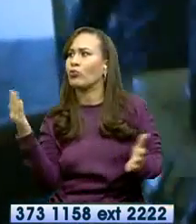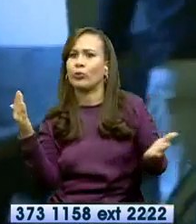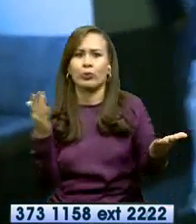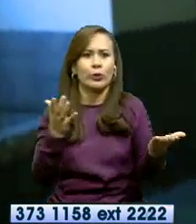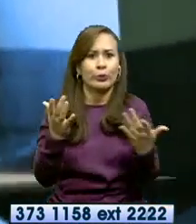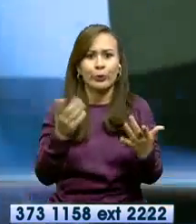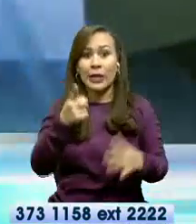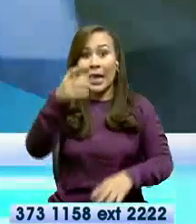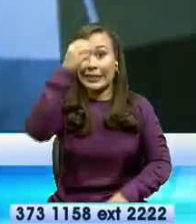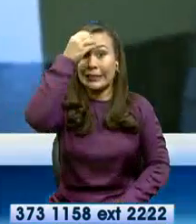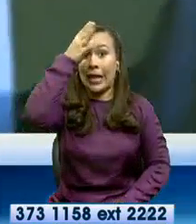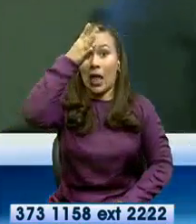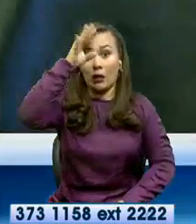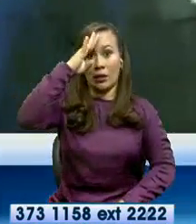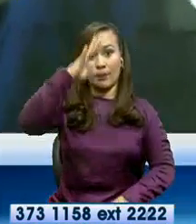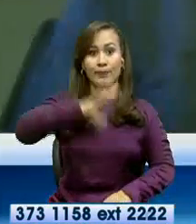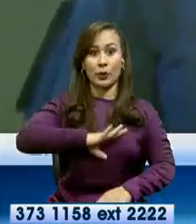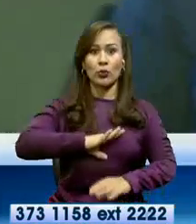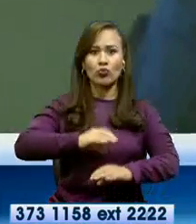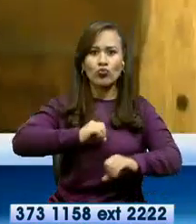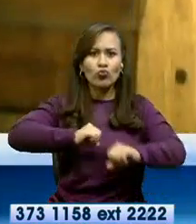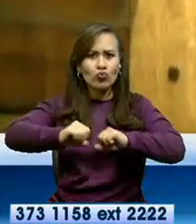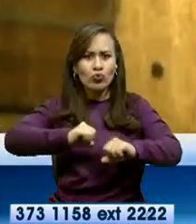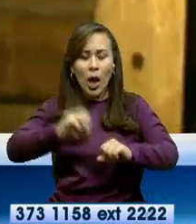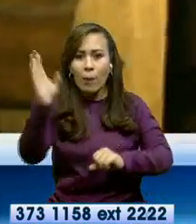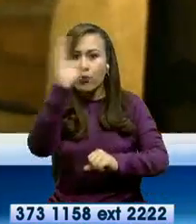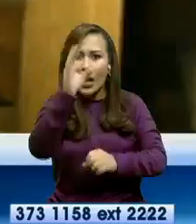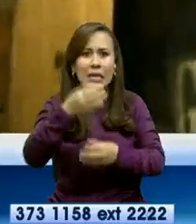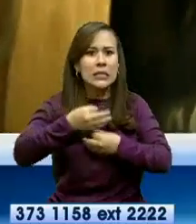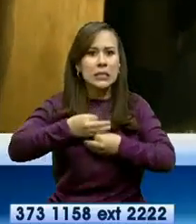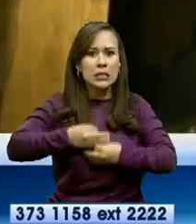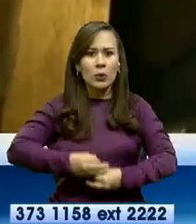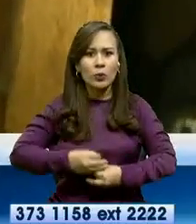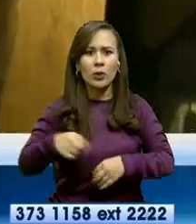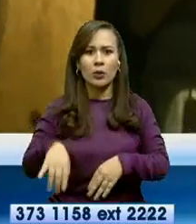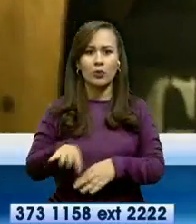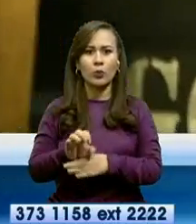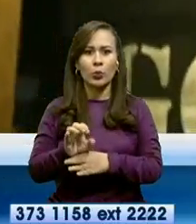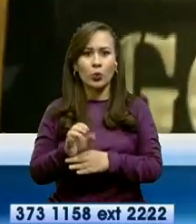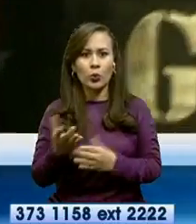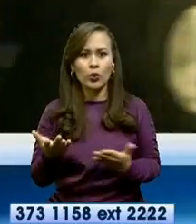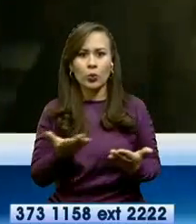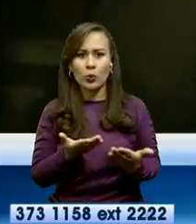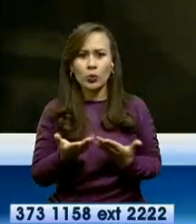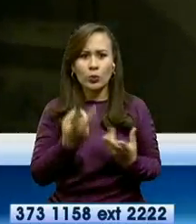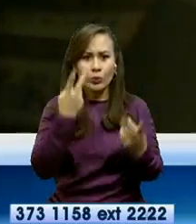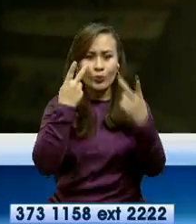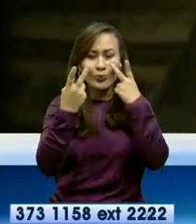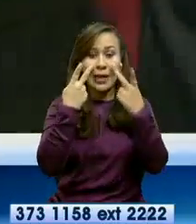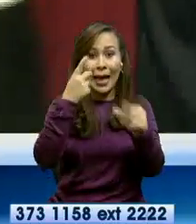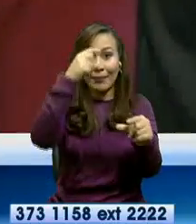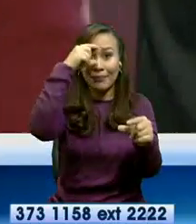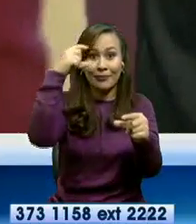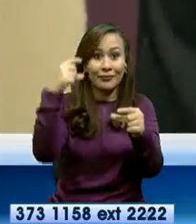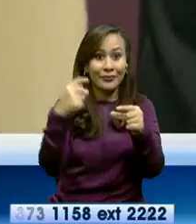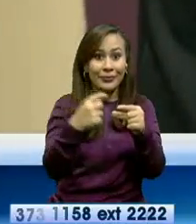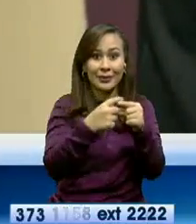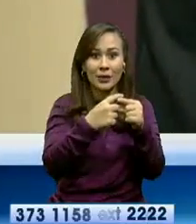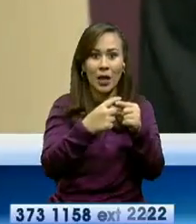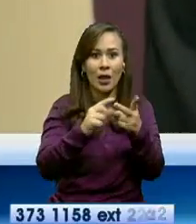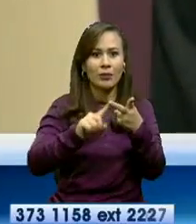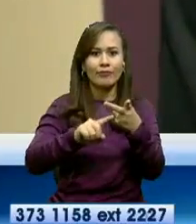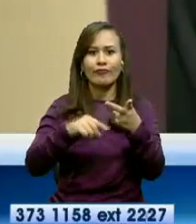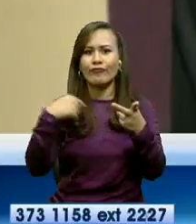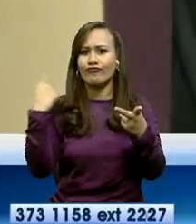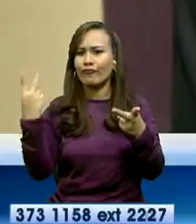Unidad de Inteligencia para la Seguridad Ciudadana, con el respaldo de elementos del Grupo de Operaciones Especiales y la Fiscalía. Ingresaban a una